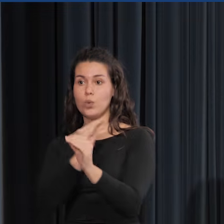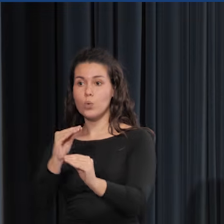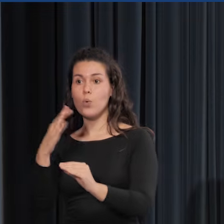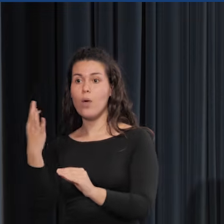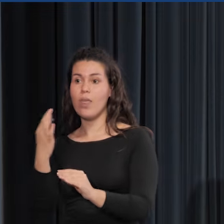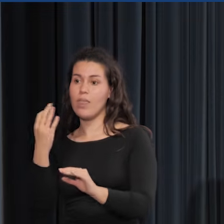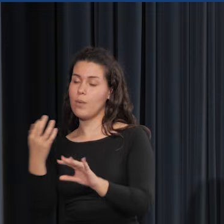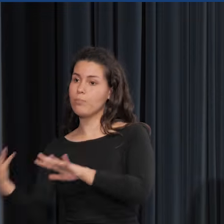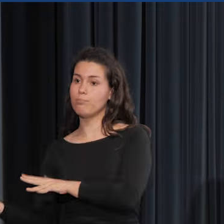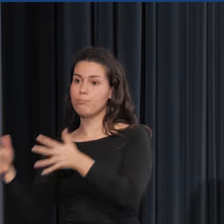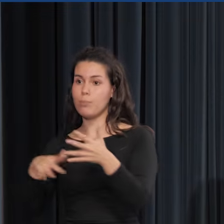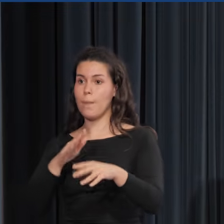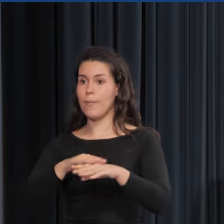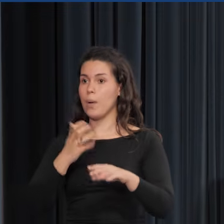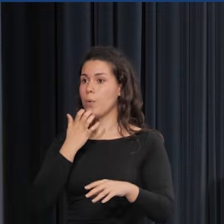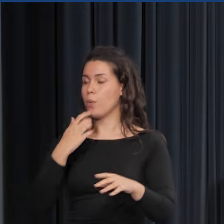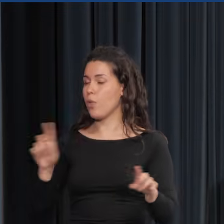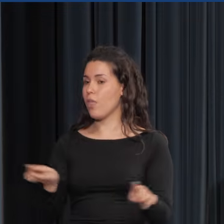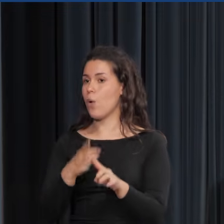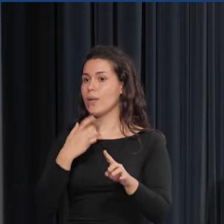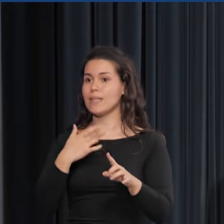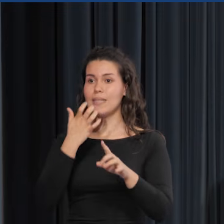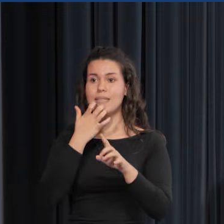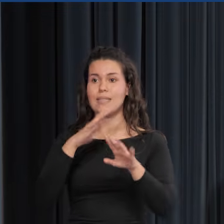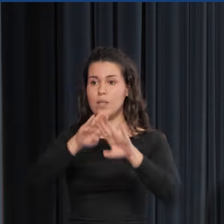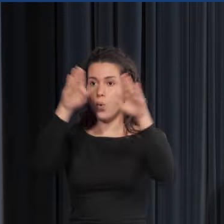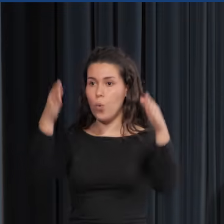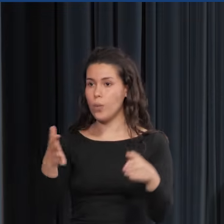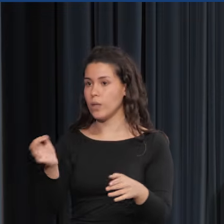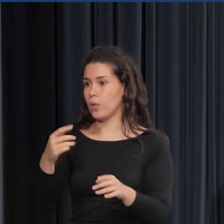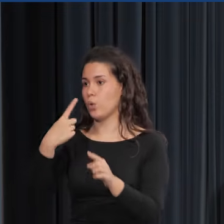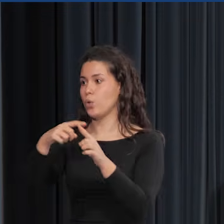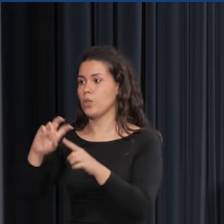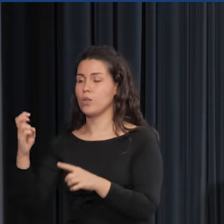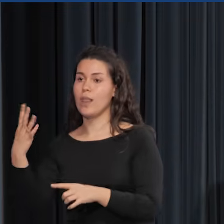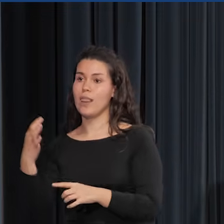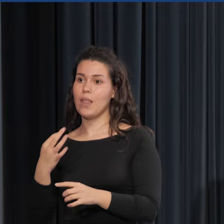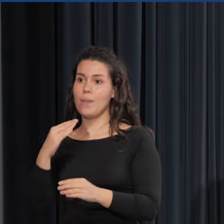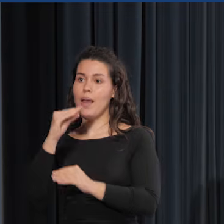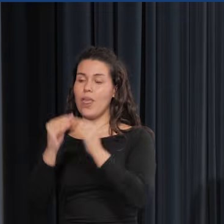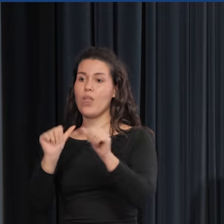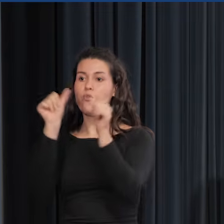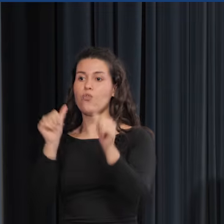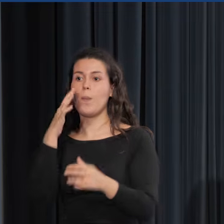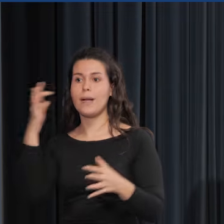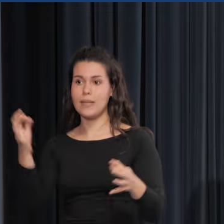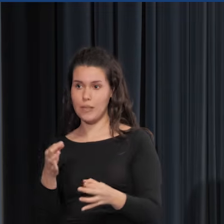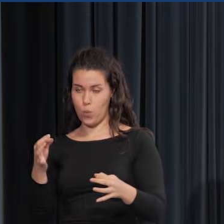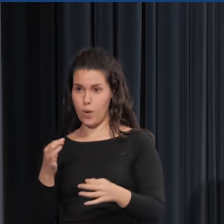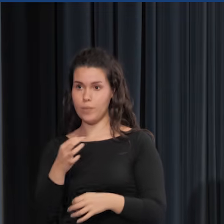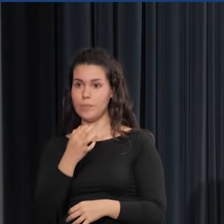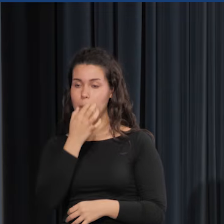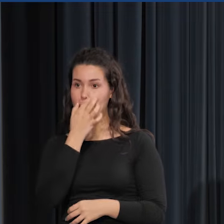se realicen en el edificio, bien sea la cubierta en otro emplazamiento, se puedan llevar a cabo de manera segura. A este respecto, y ya voy cerrando un poco